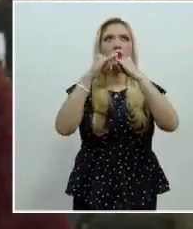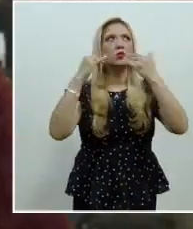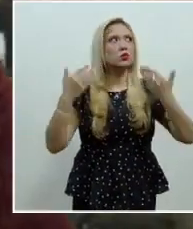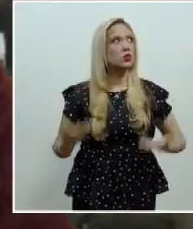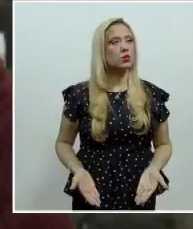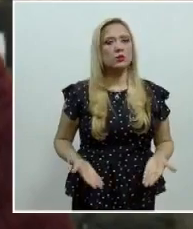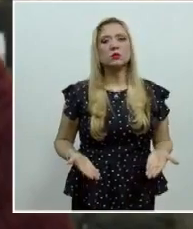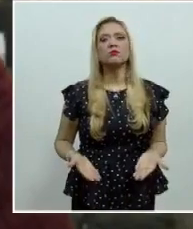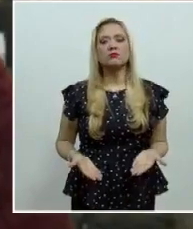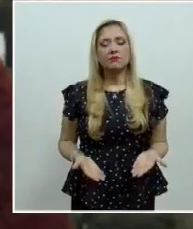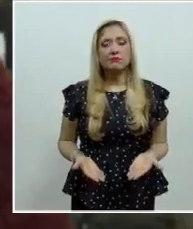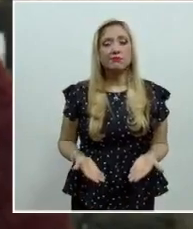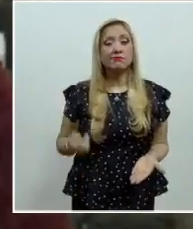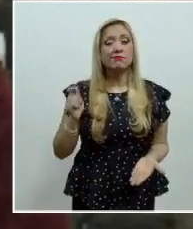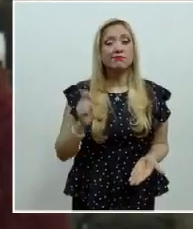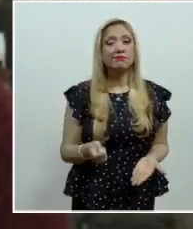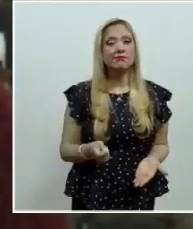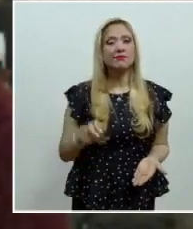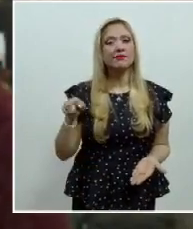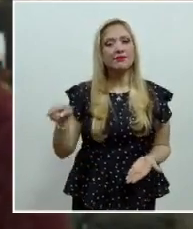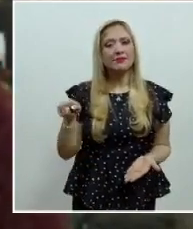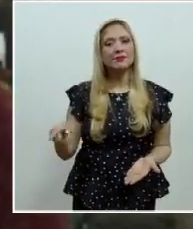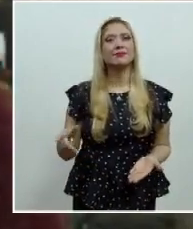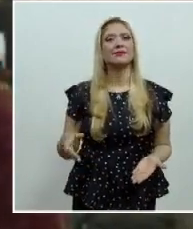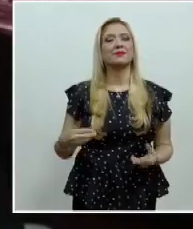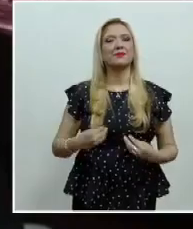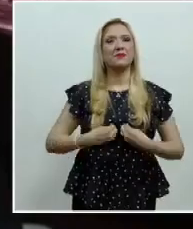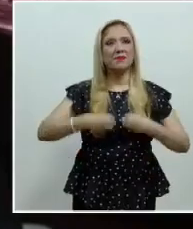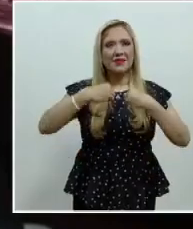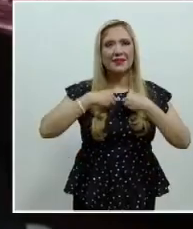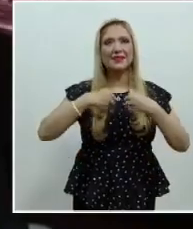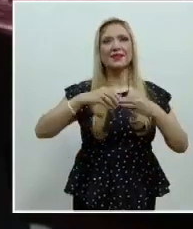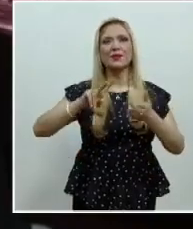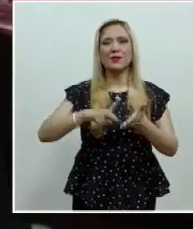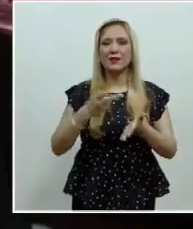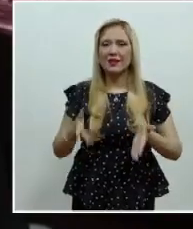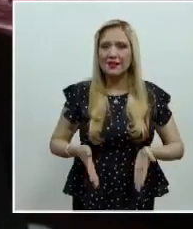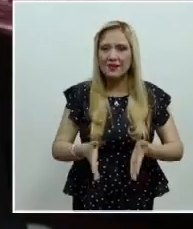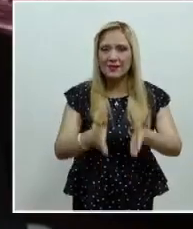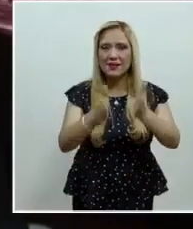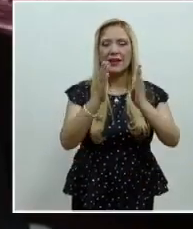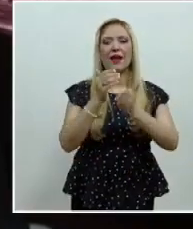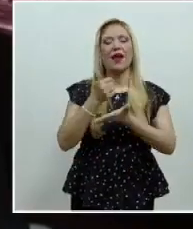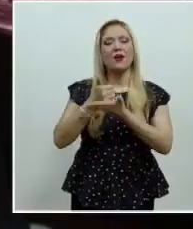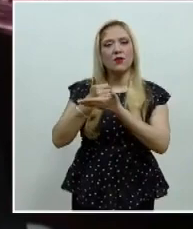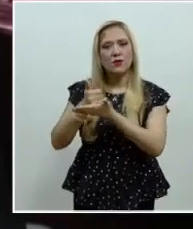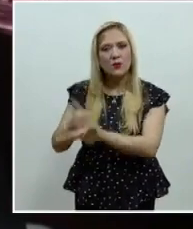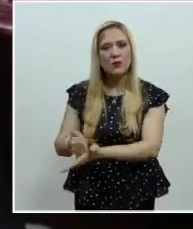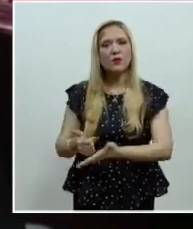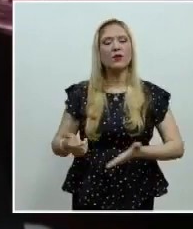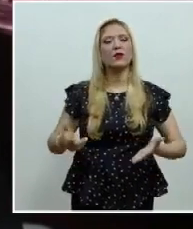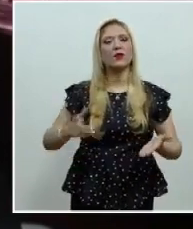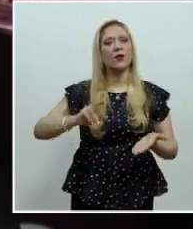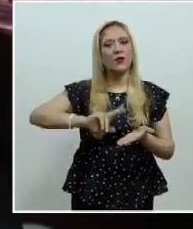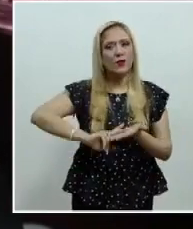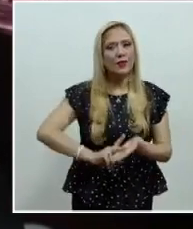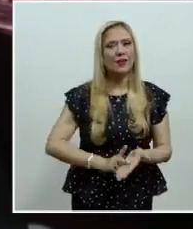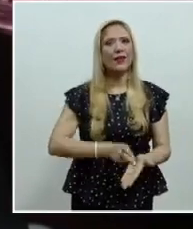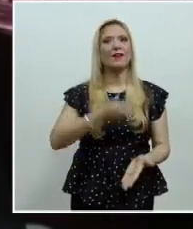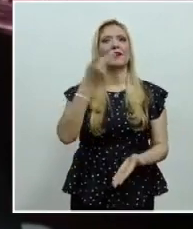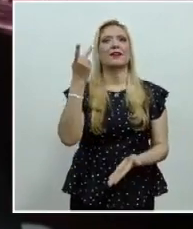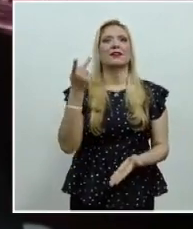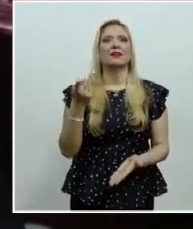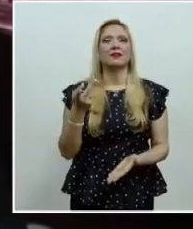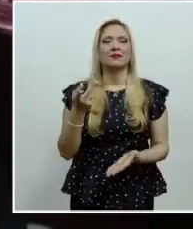institución de buscar que recuperen sus proyectos de vida, de acompañarles para que recuperen en la medida de lo posible.